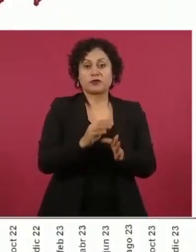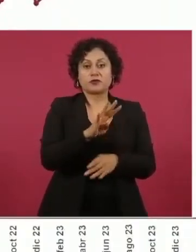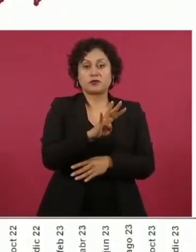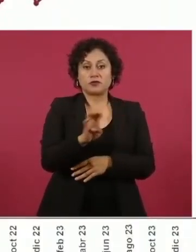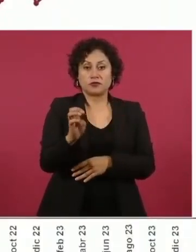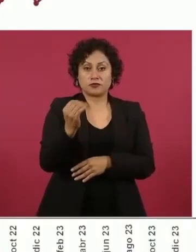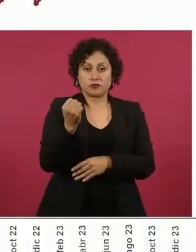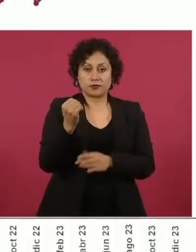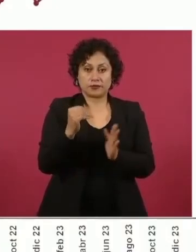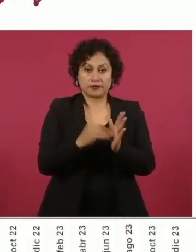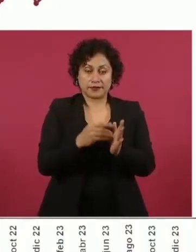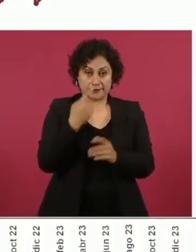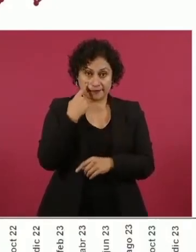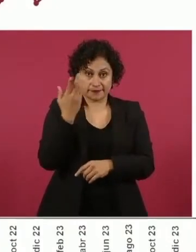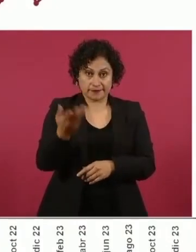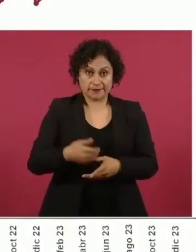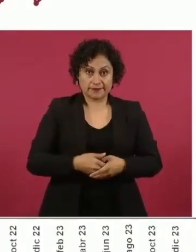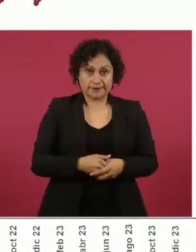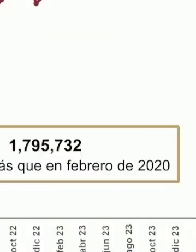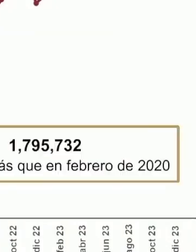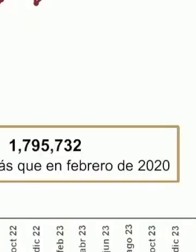22,409,000.